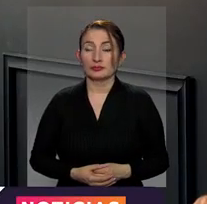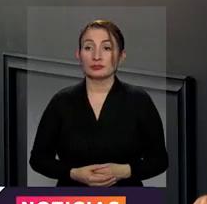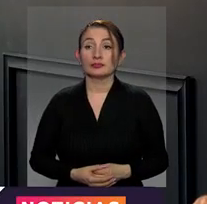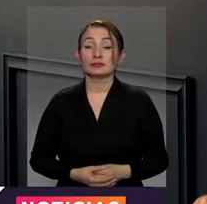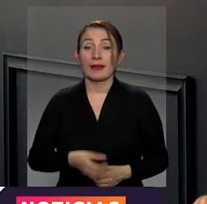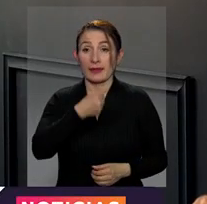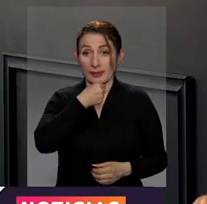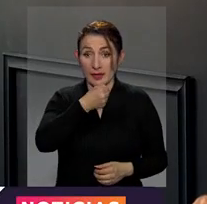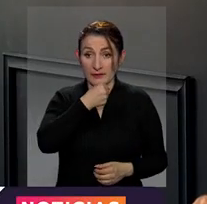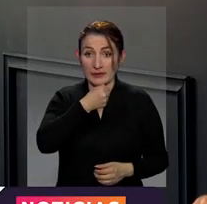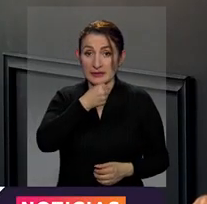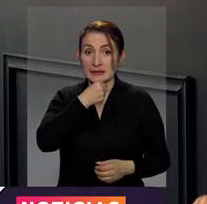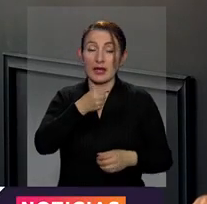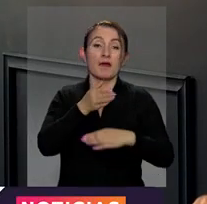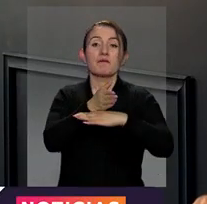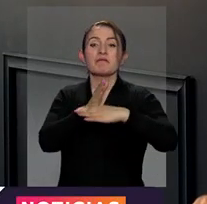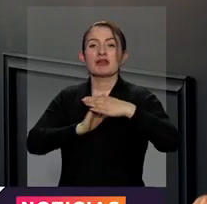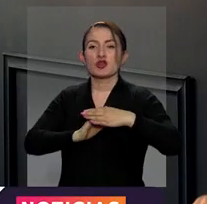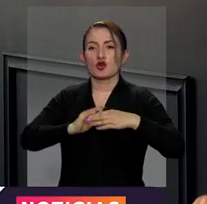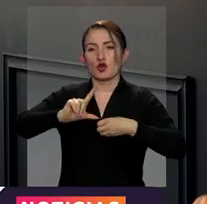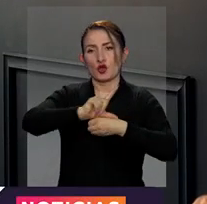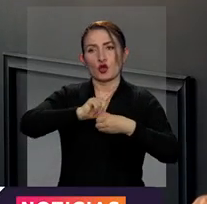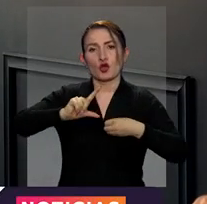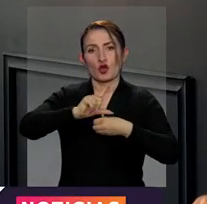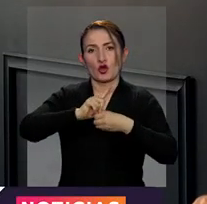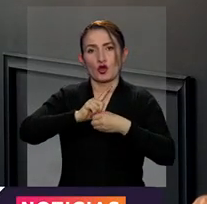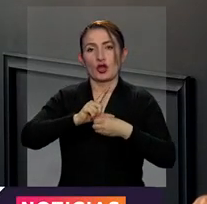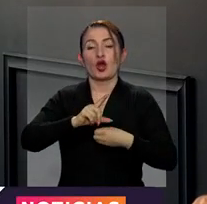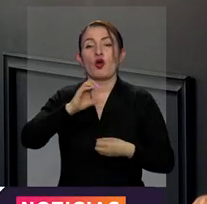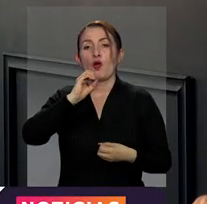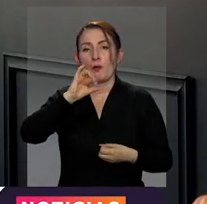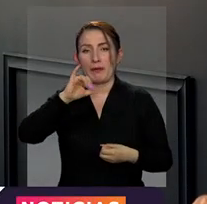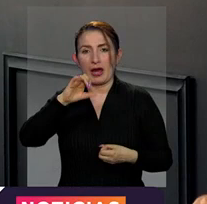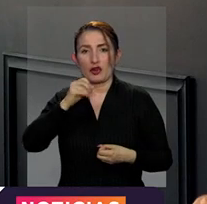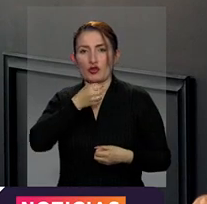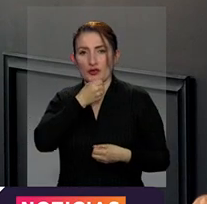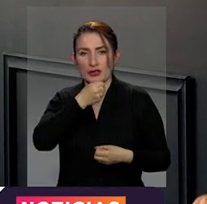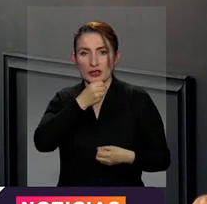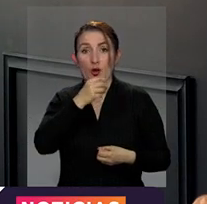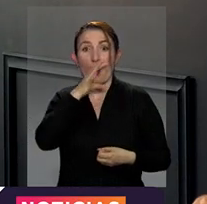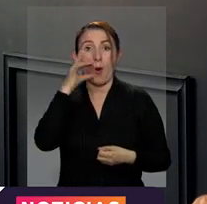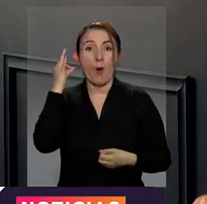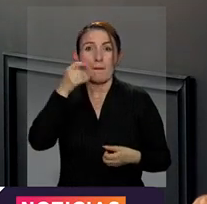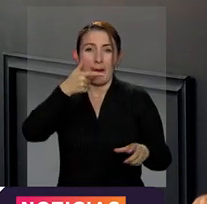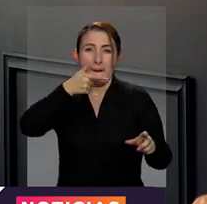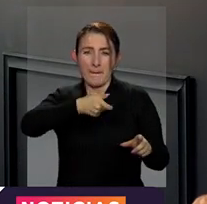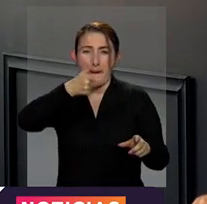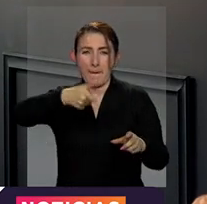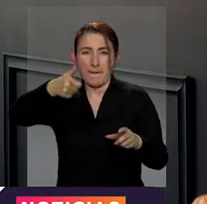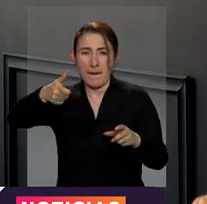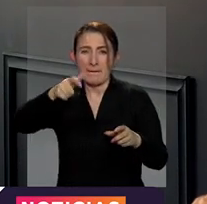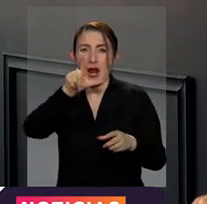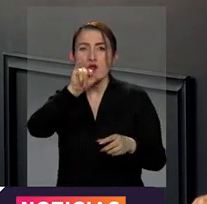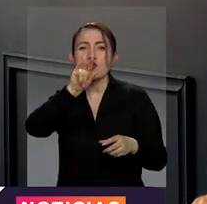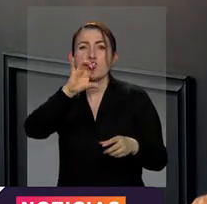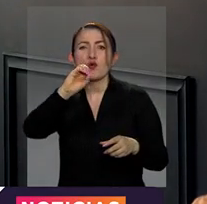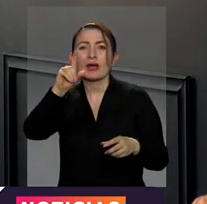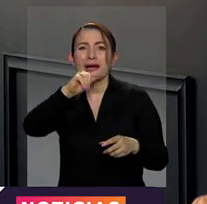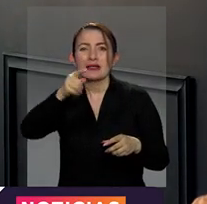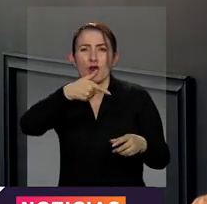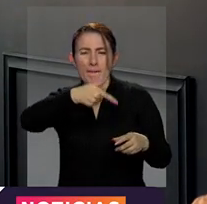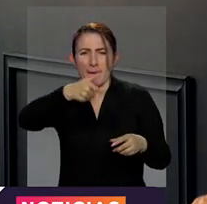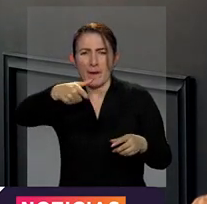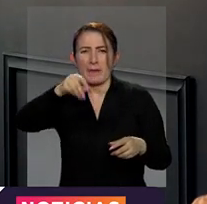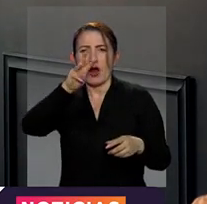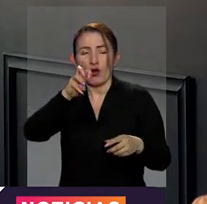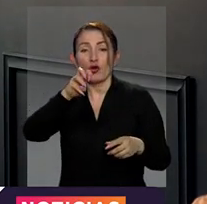En entrevista con el medio local OPA Noticias, el padre de Lucas Villa, joven que recibió 8 disparos cuando se encontraba en el viaducto de Pereira,